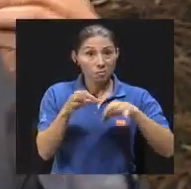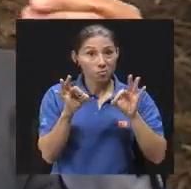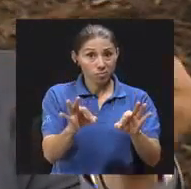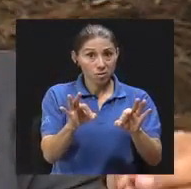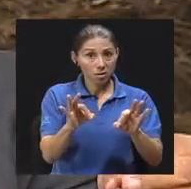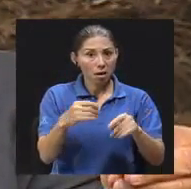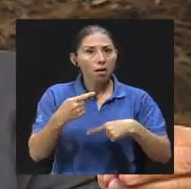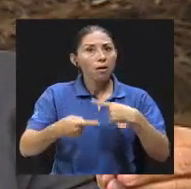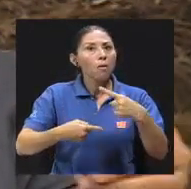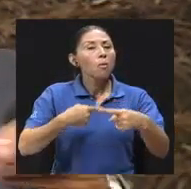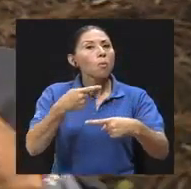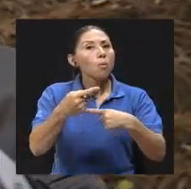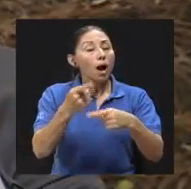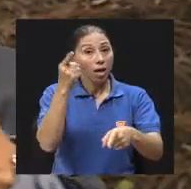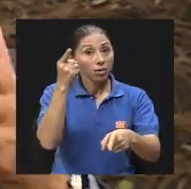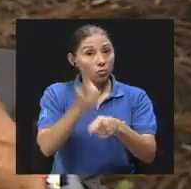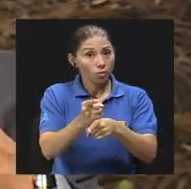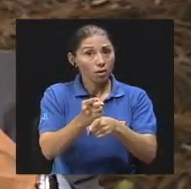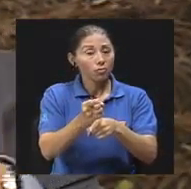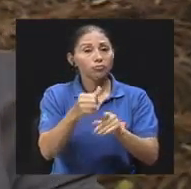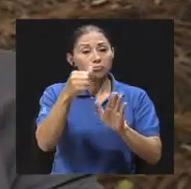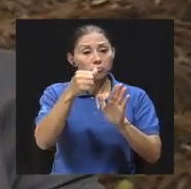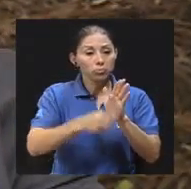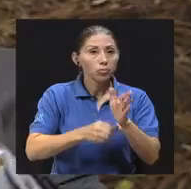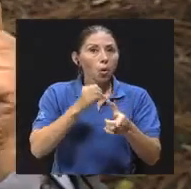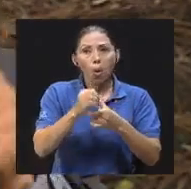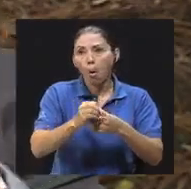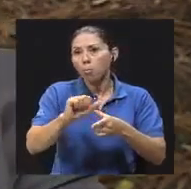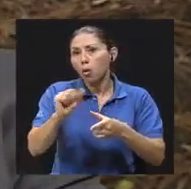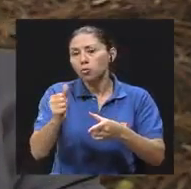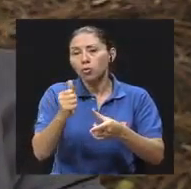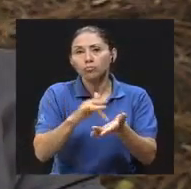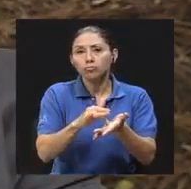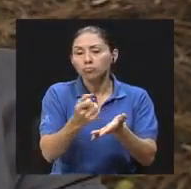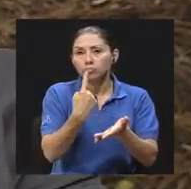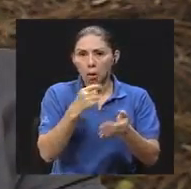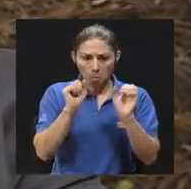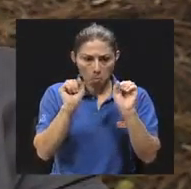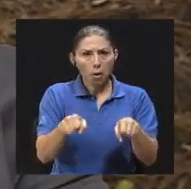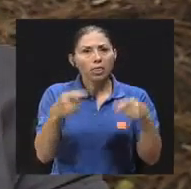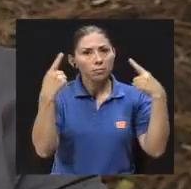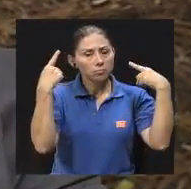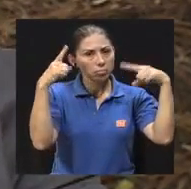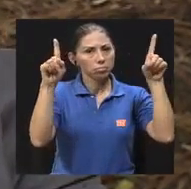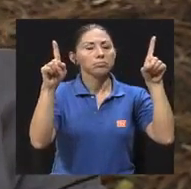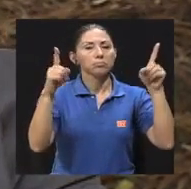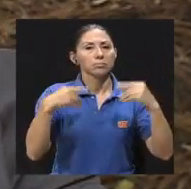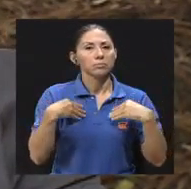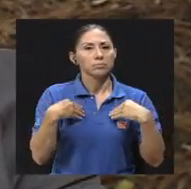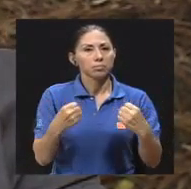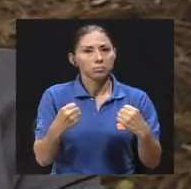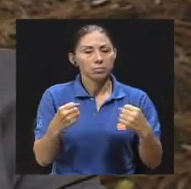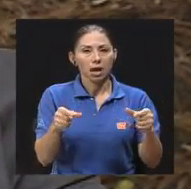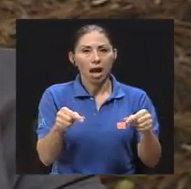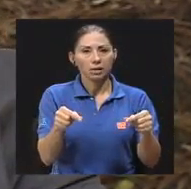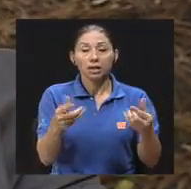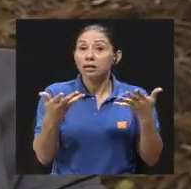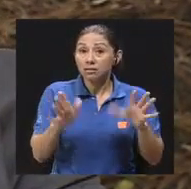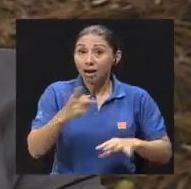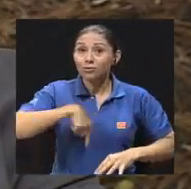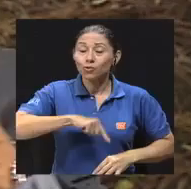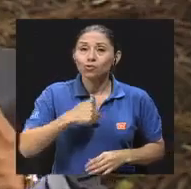un adecuado tratamiento quirúrgico o con otro tratamiento, el cáncer se cura. Porque hemos logrado tener ya sobrevivientes,